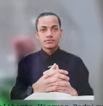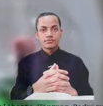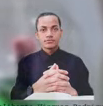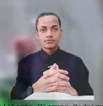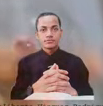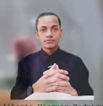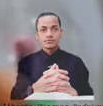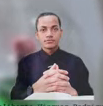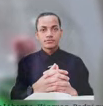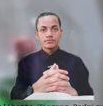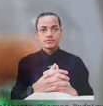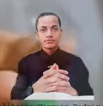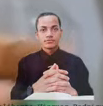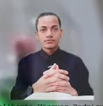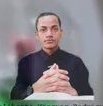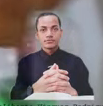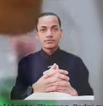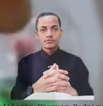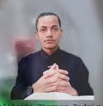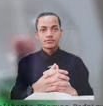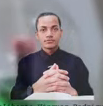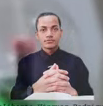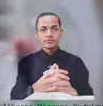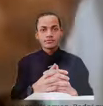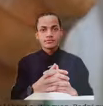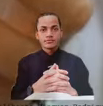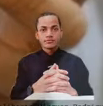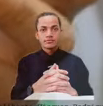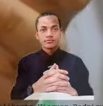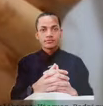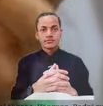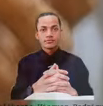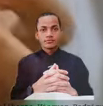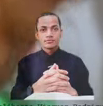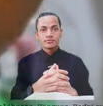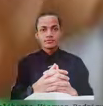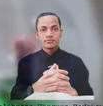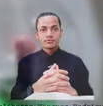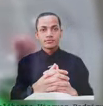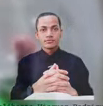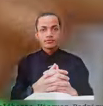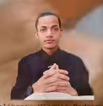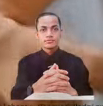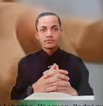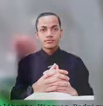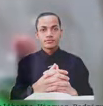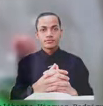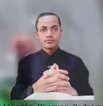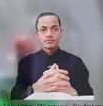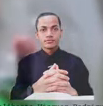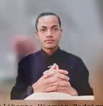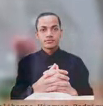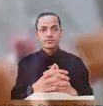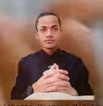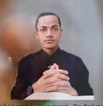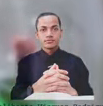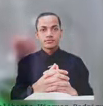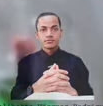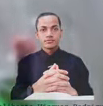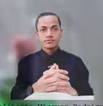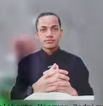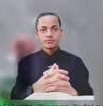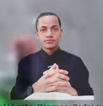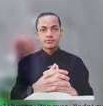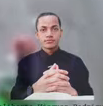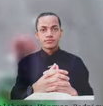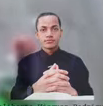ejemplo, oído a ningún tipo de los, a ningún artículo de los que cubran, por ejemplo, a Sahelanthropus. Le he dado aquí fuentes y referencias